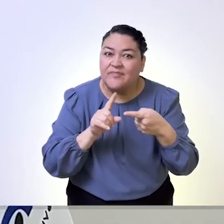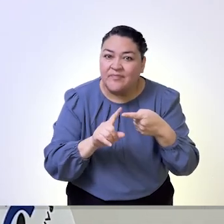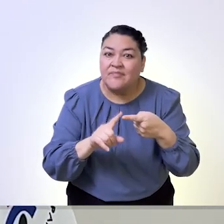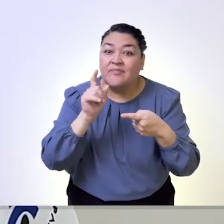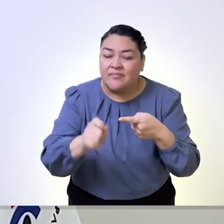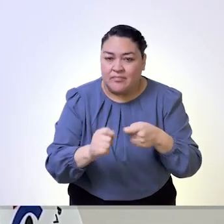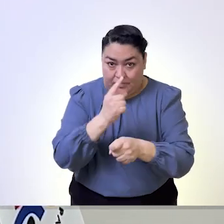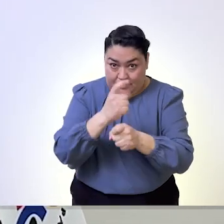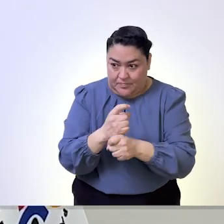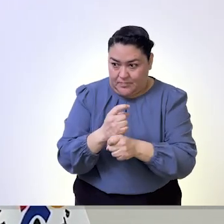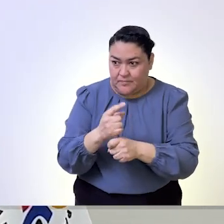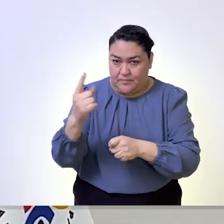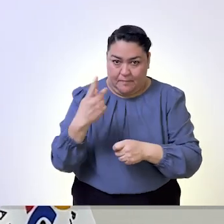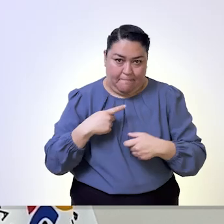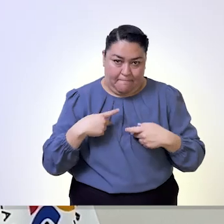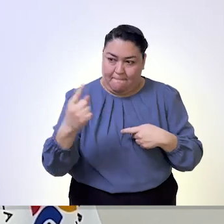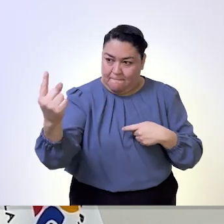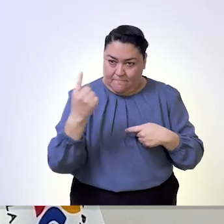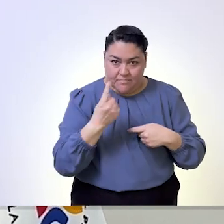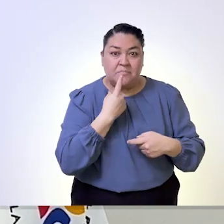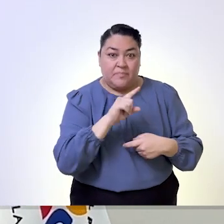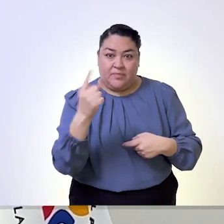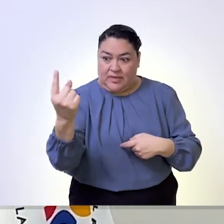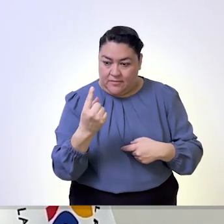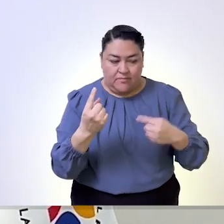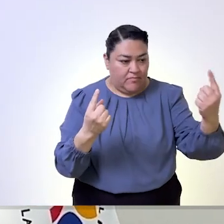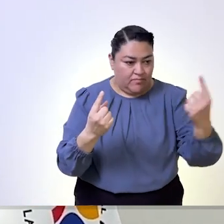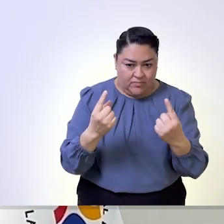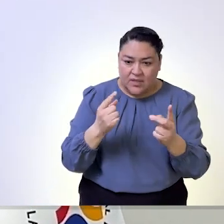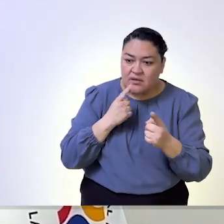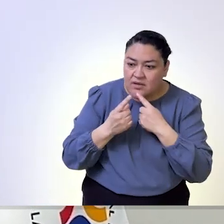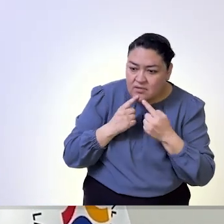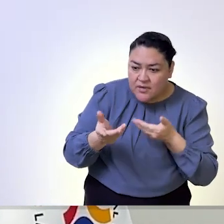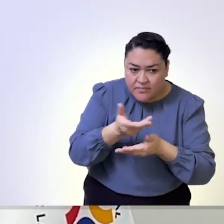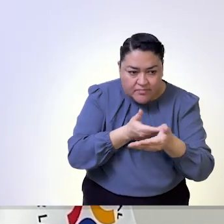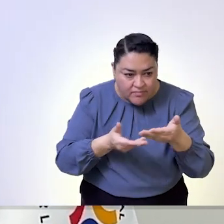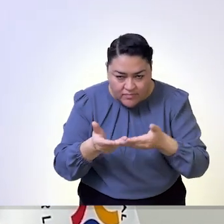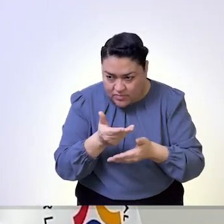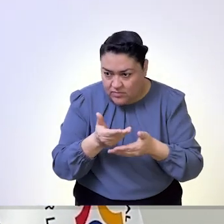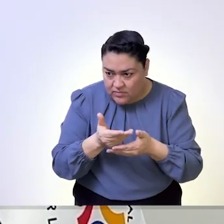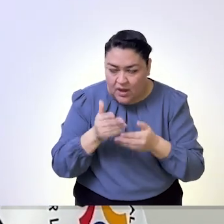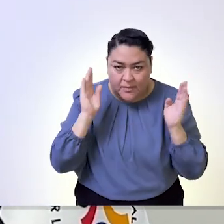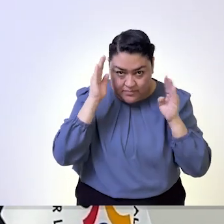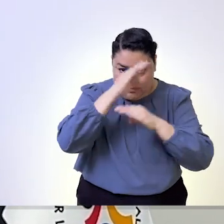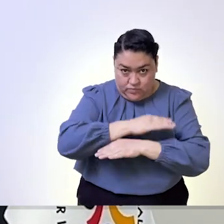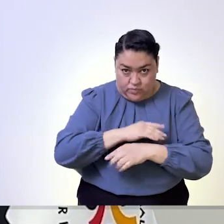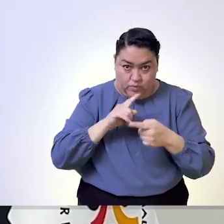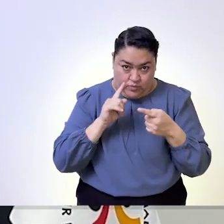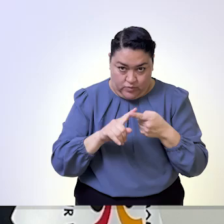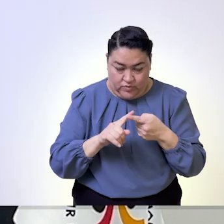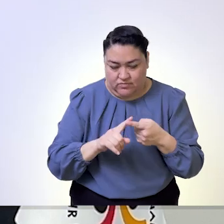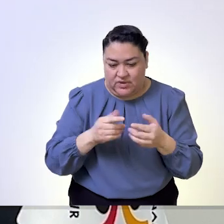en una dinámica de conciliación y también en la imposición de medidas como más de prevención para